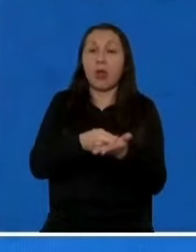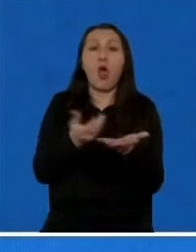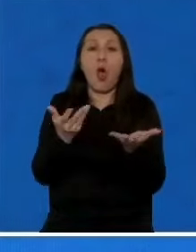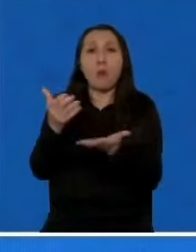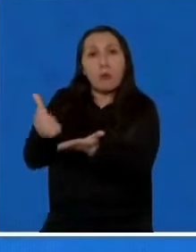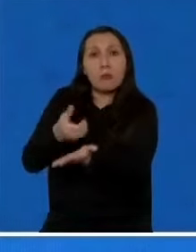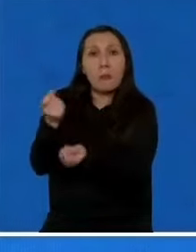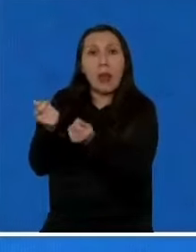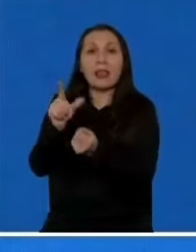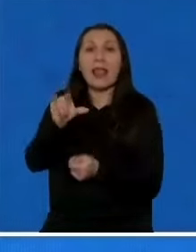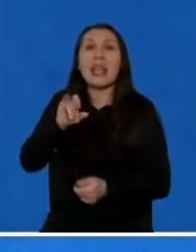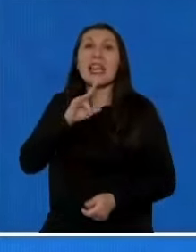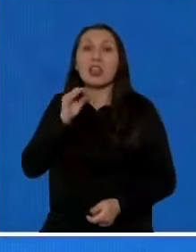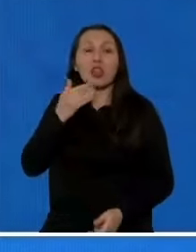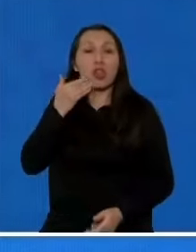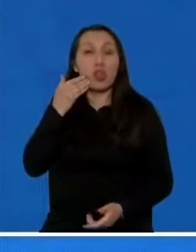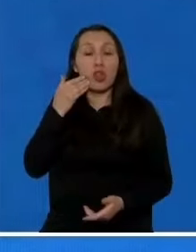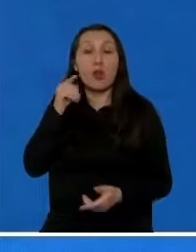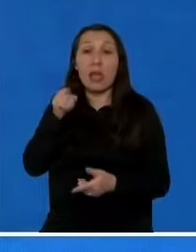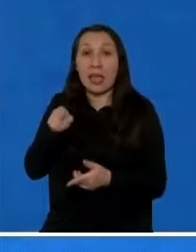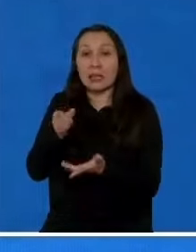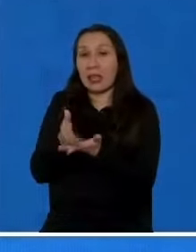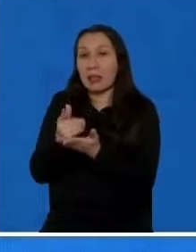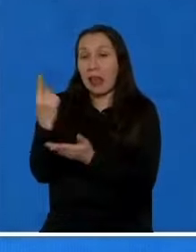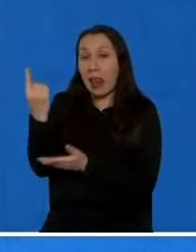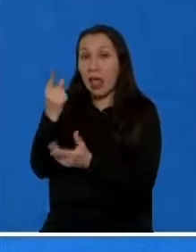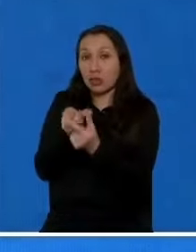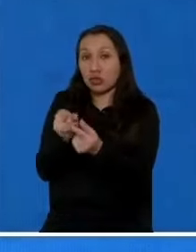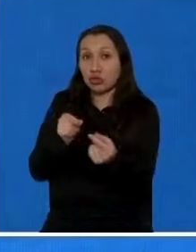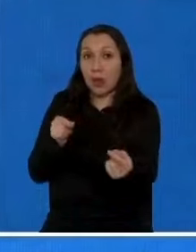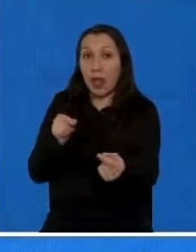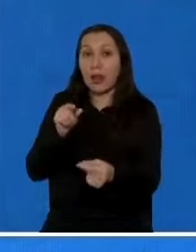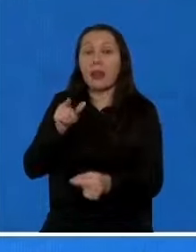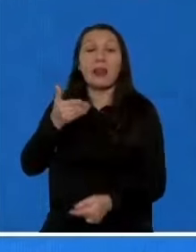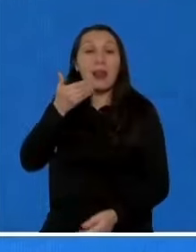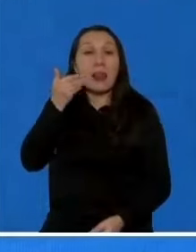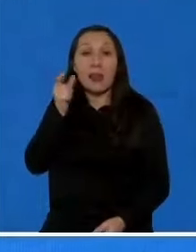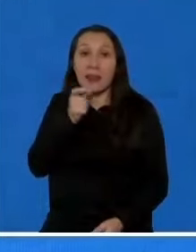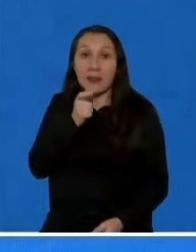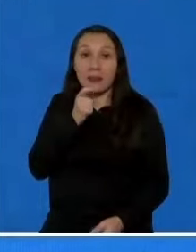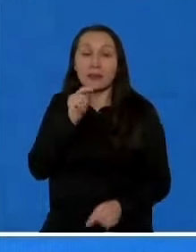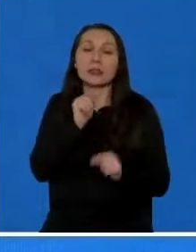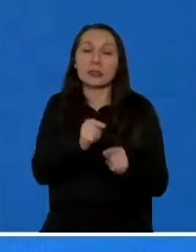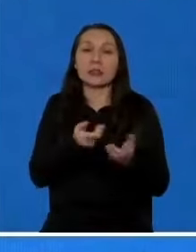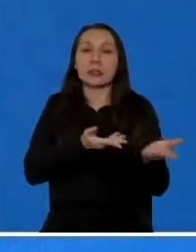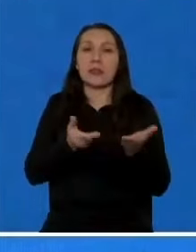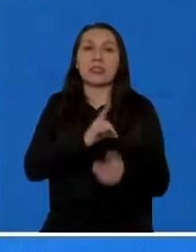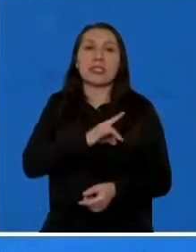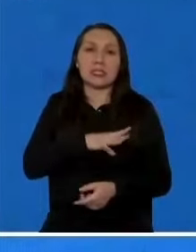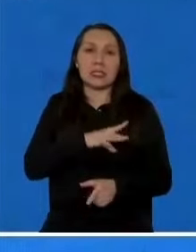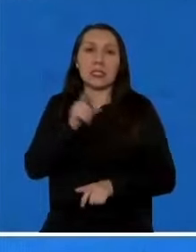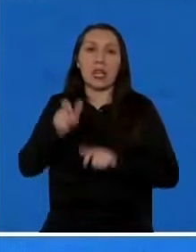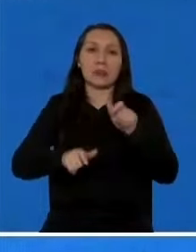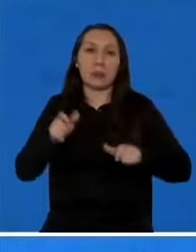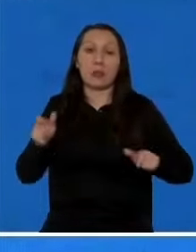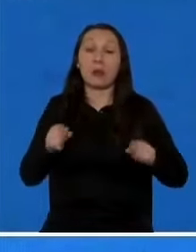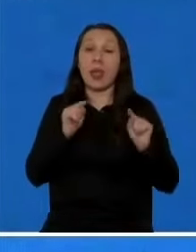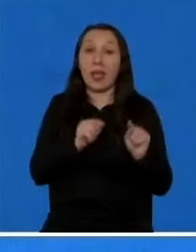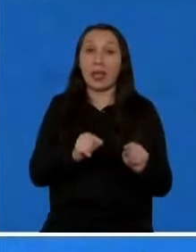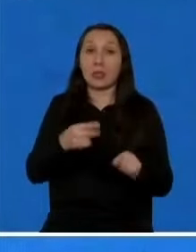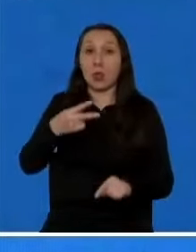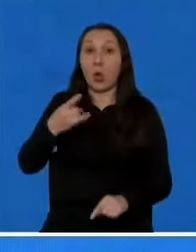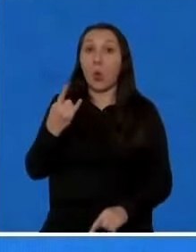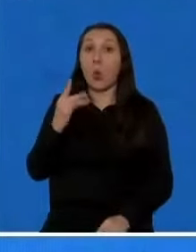litio, porque el litio, con la Estrategia Nacional del Litio, está al servicio de Chile y de su gente. Y esto de ser